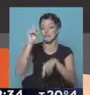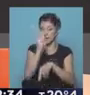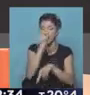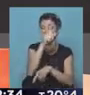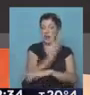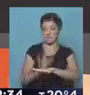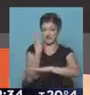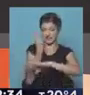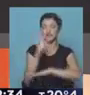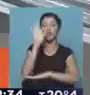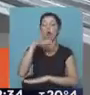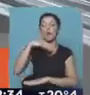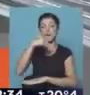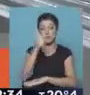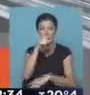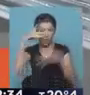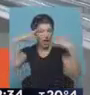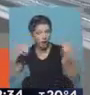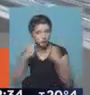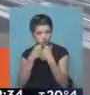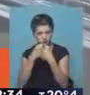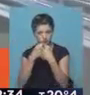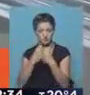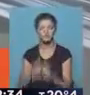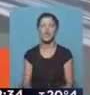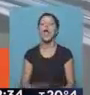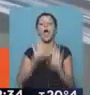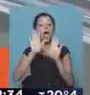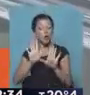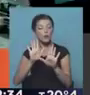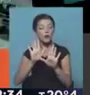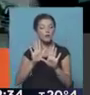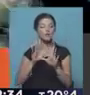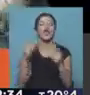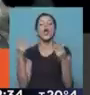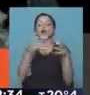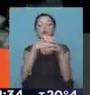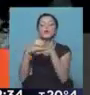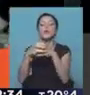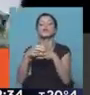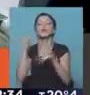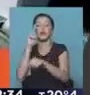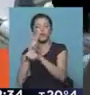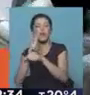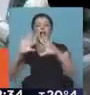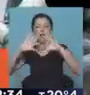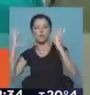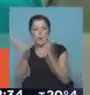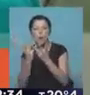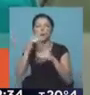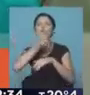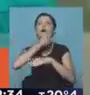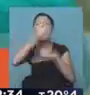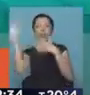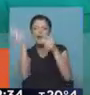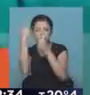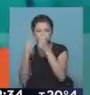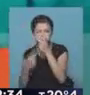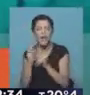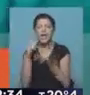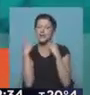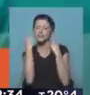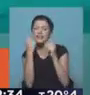Obama. Sin embargo, representantes de distintas organizaciones ecologistas criticaron el hecho de que algunos de los países